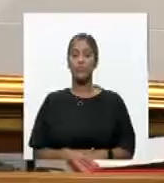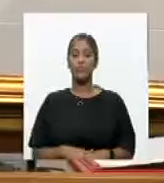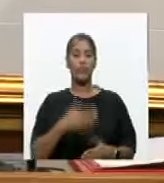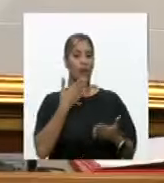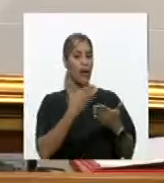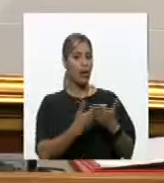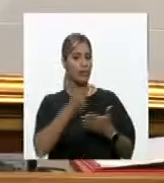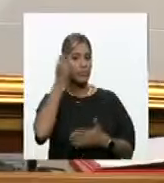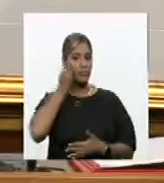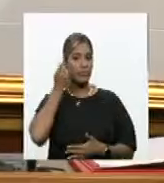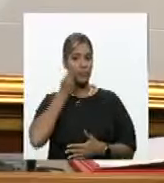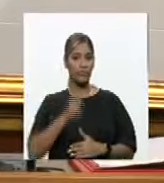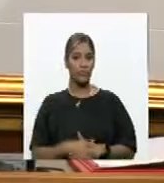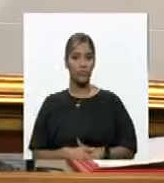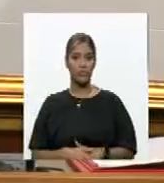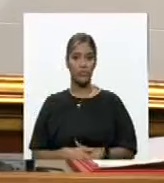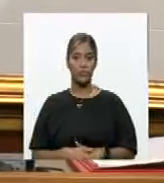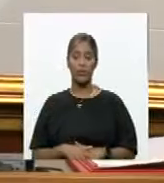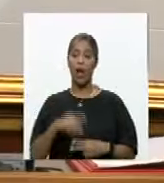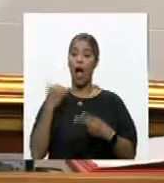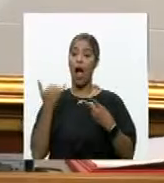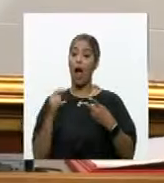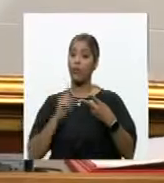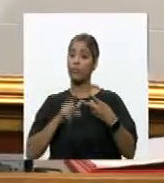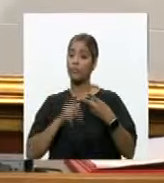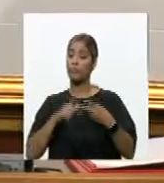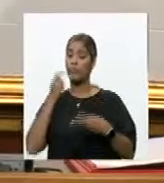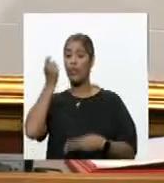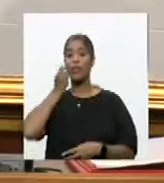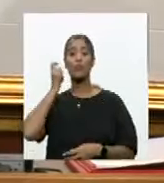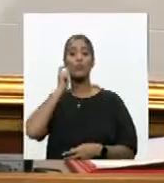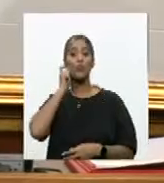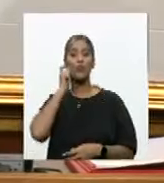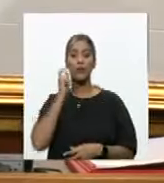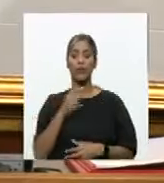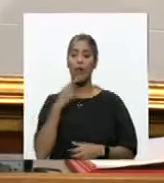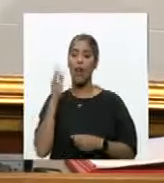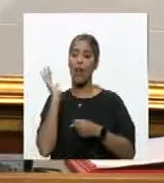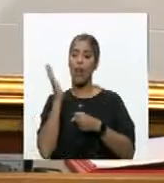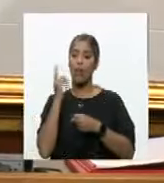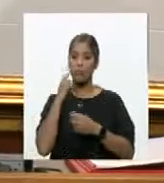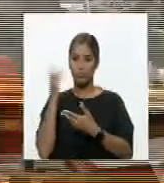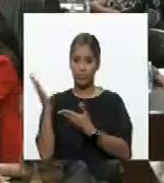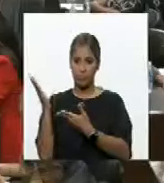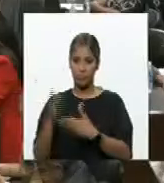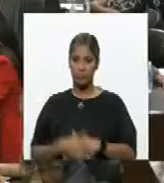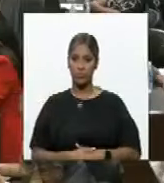Gracias, diputado. Voy a dejar el derecho de palabra a la diputada Jenny Cepeda.